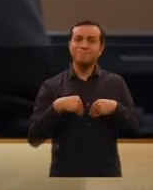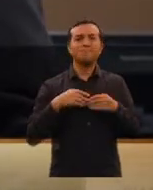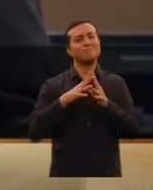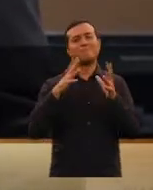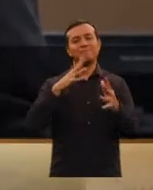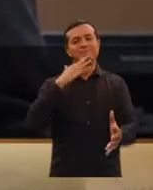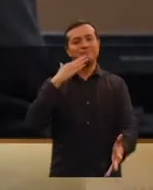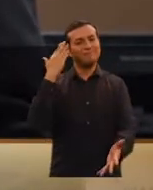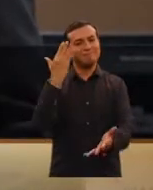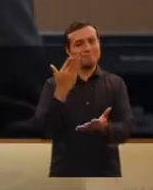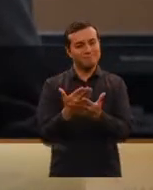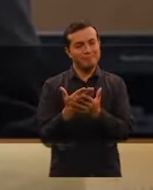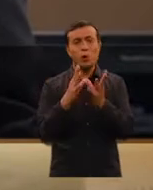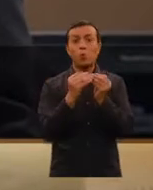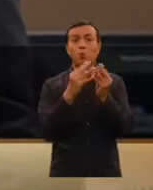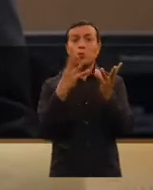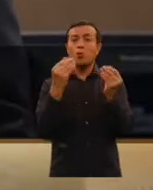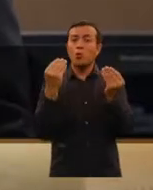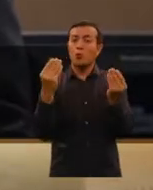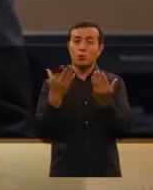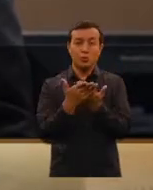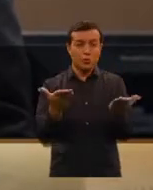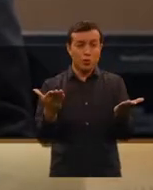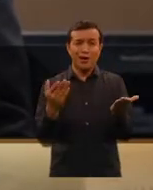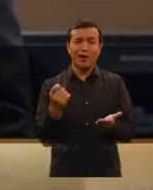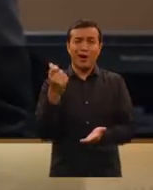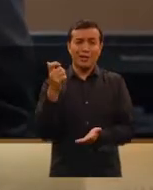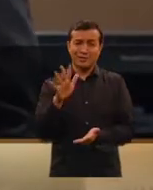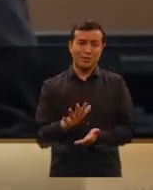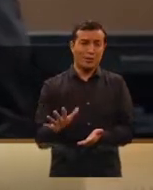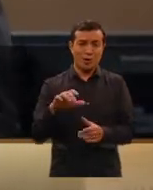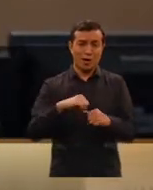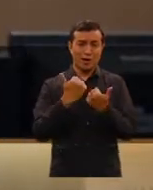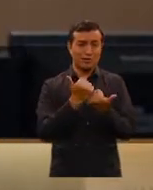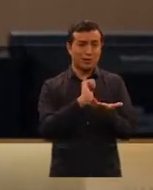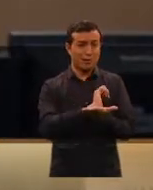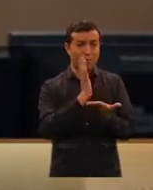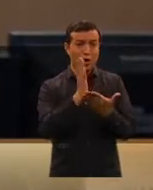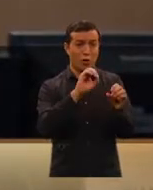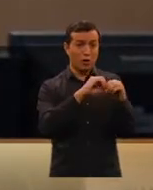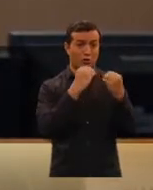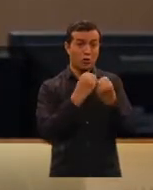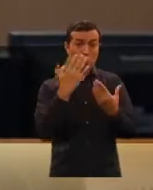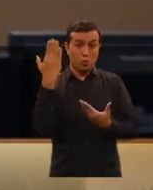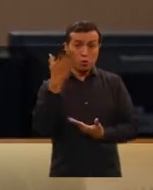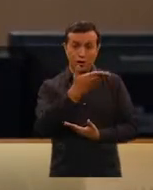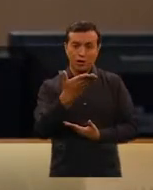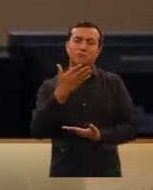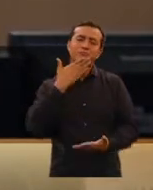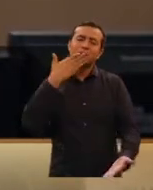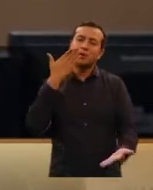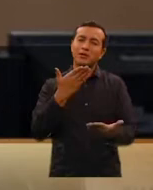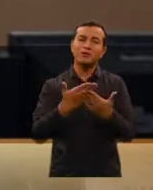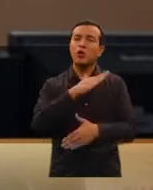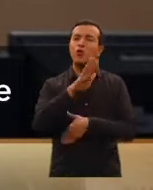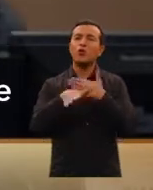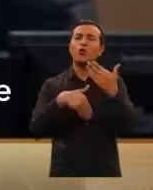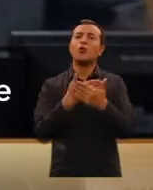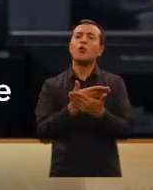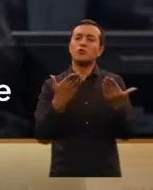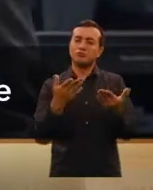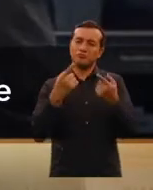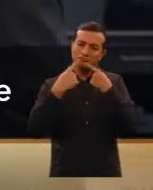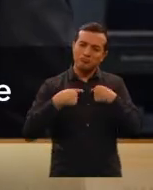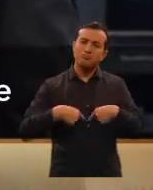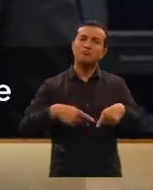aceptarlos. Y agradezco a la mayoría, a casi todas las bancadas políticas representadas aquí,